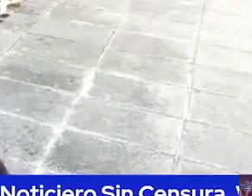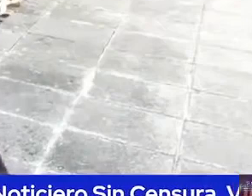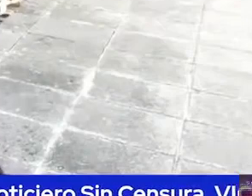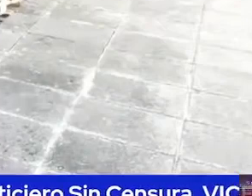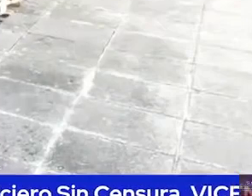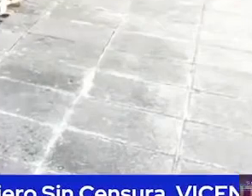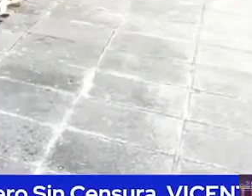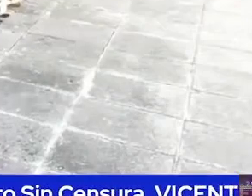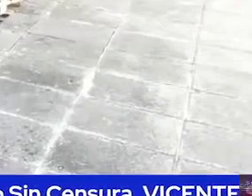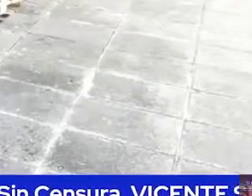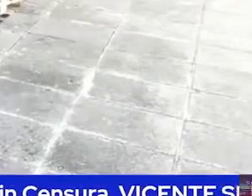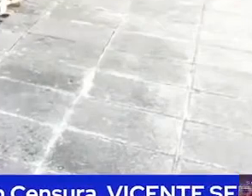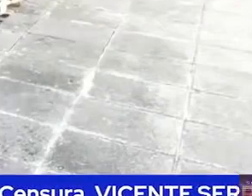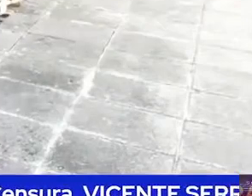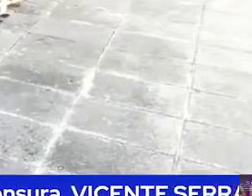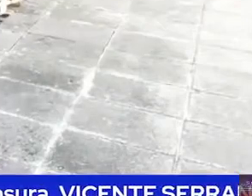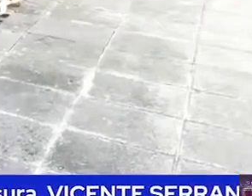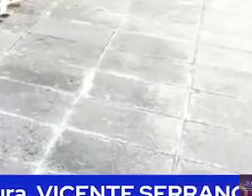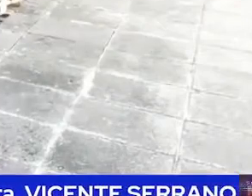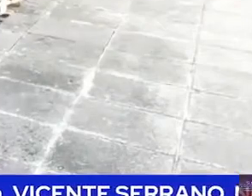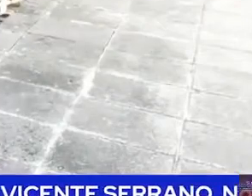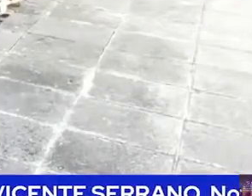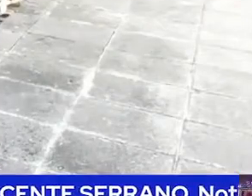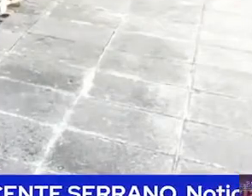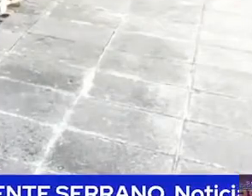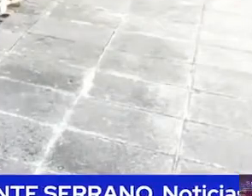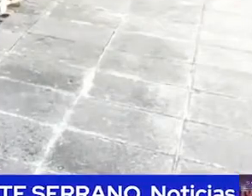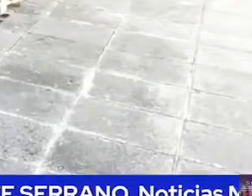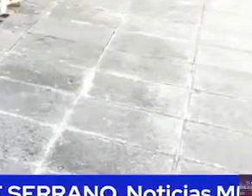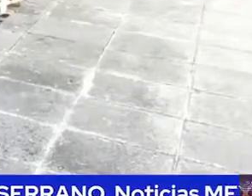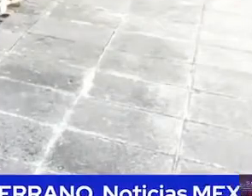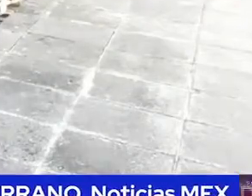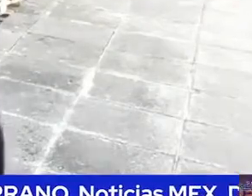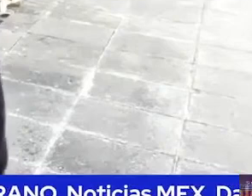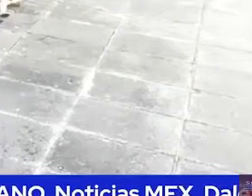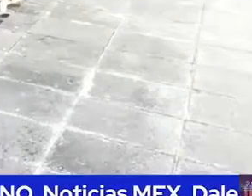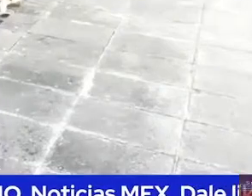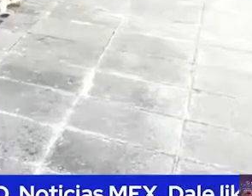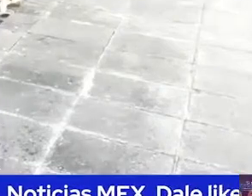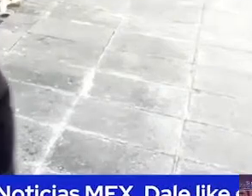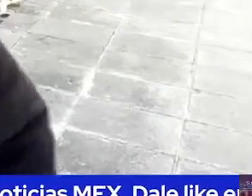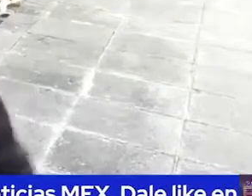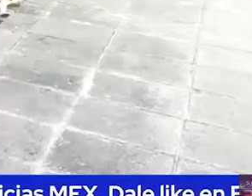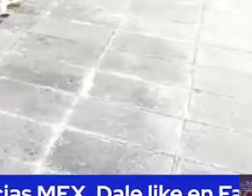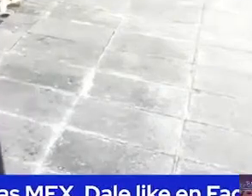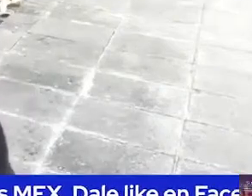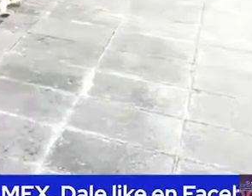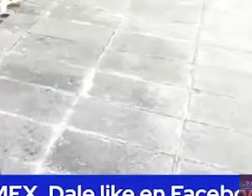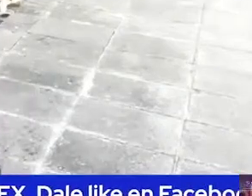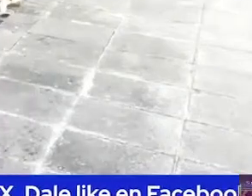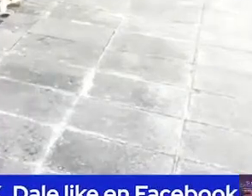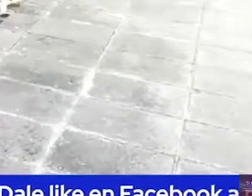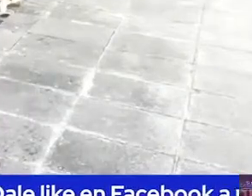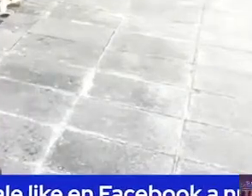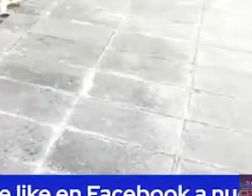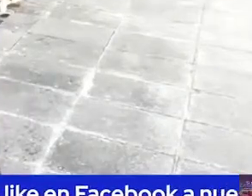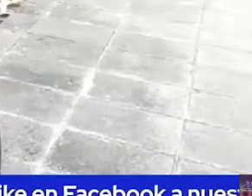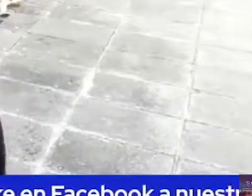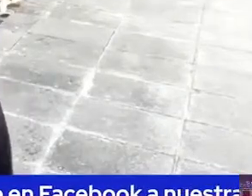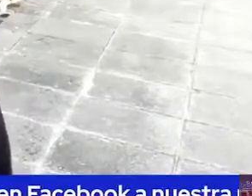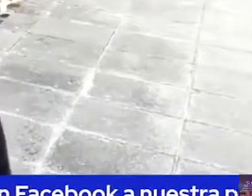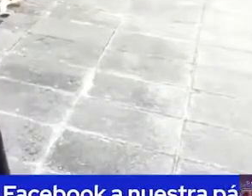dejar de tomar como prioridad este intento de asesinato,